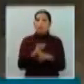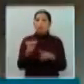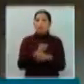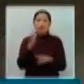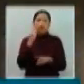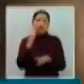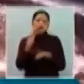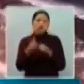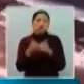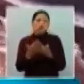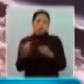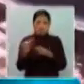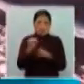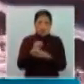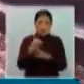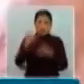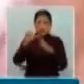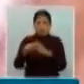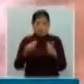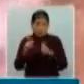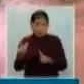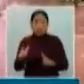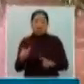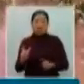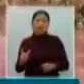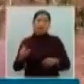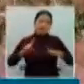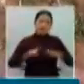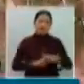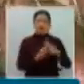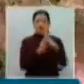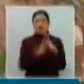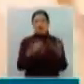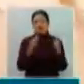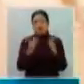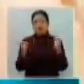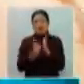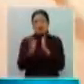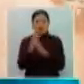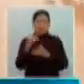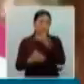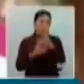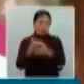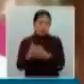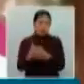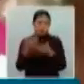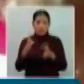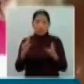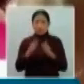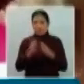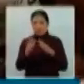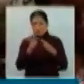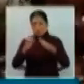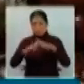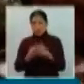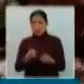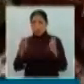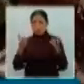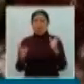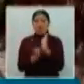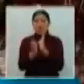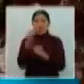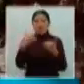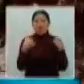posteriormente entramos a una etapa muy importante de lo que es el censo. Explicarle de principio, el censo tiene